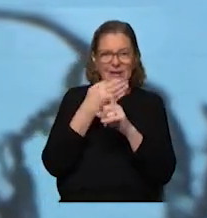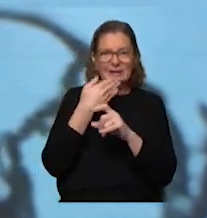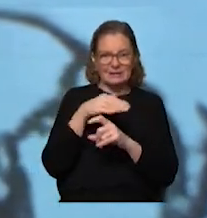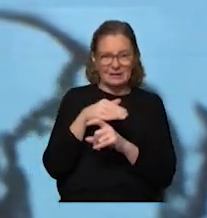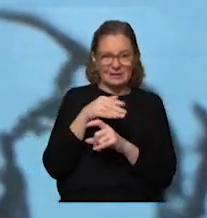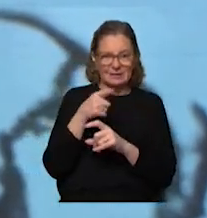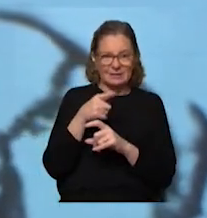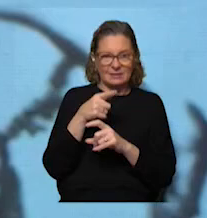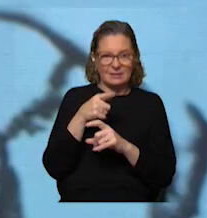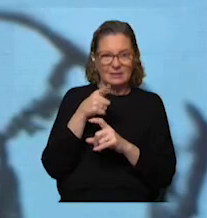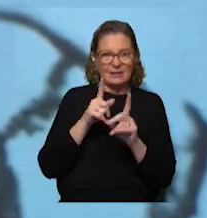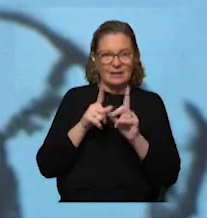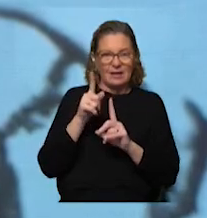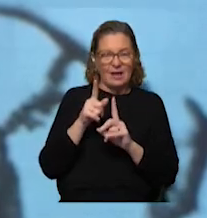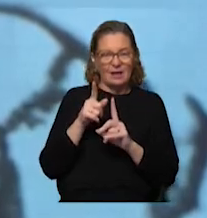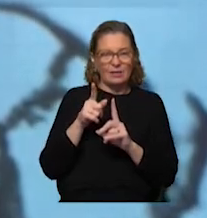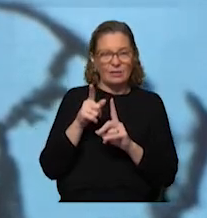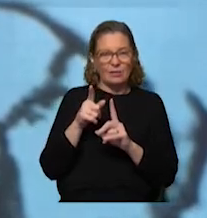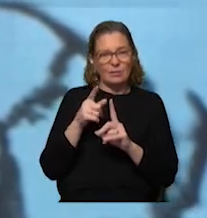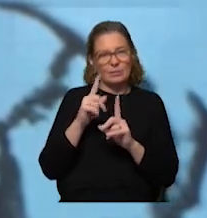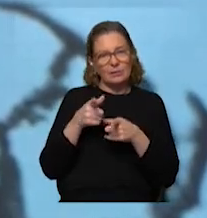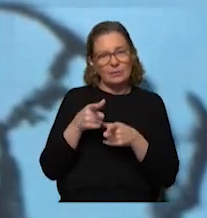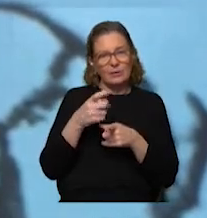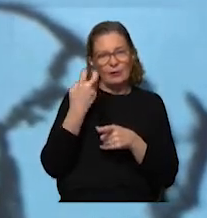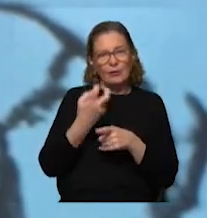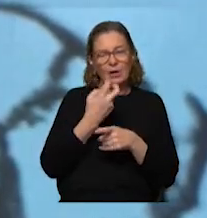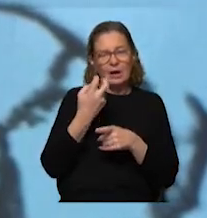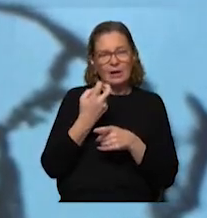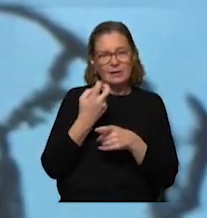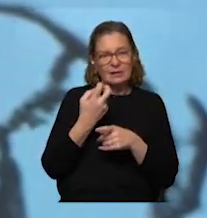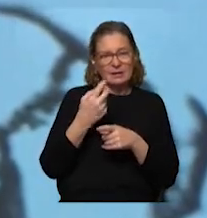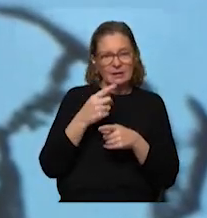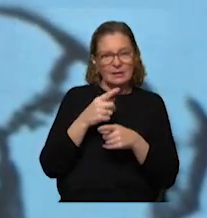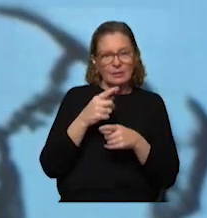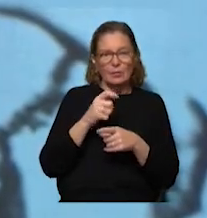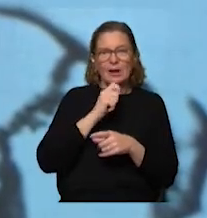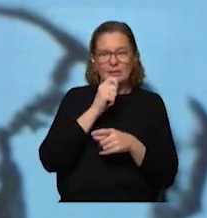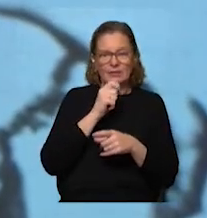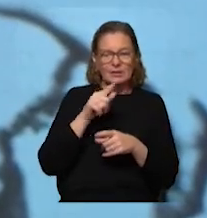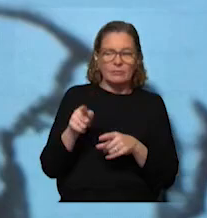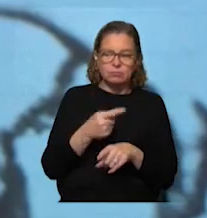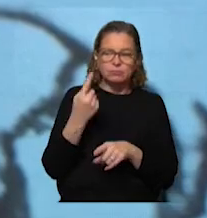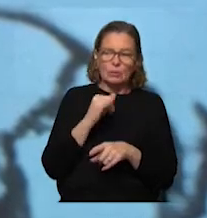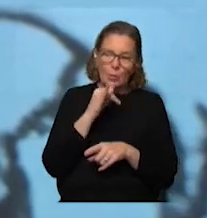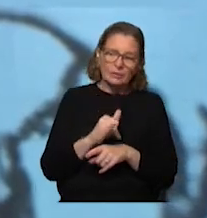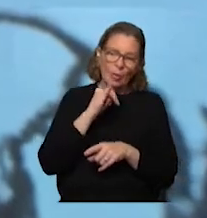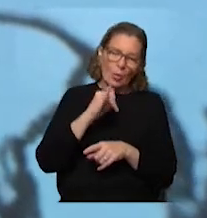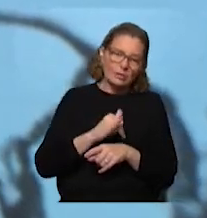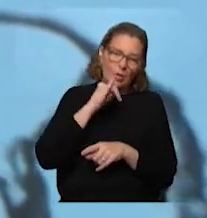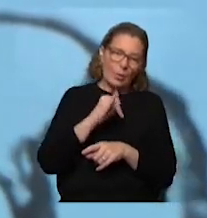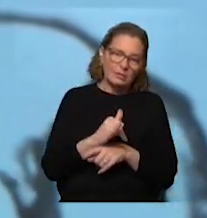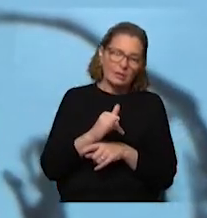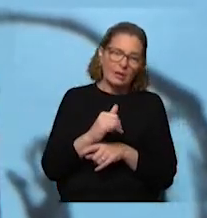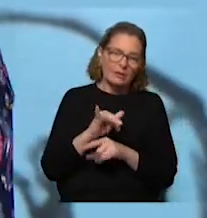y es un desafío porque también es como o Buscar que salgan del cassette No no es la entrevista solamente que que ya es un